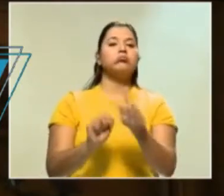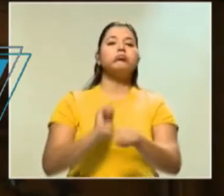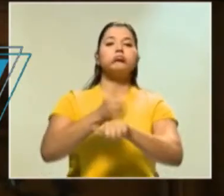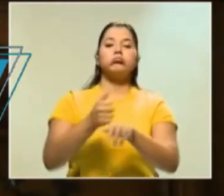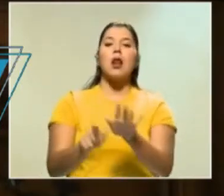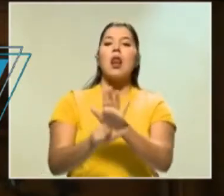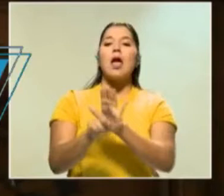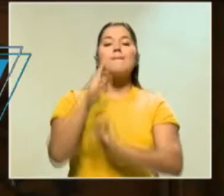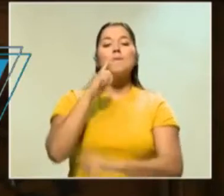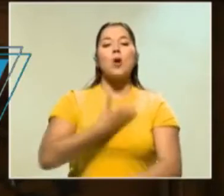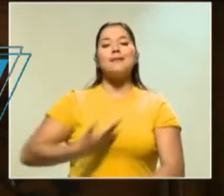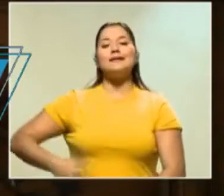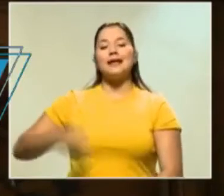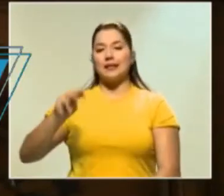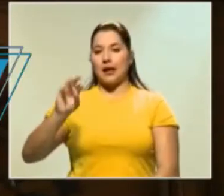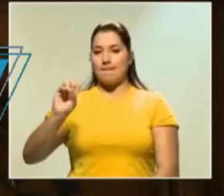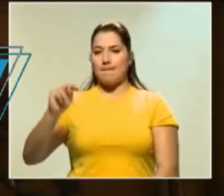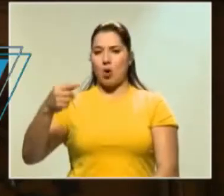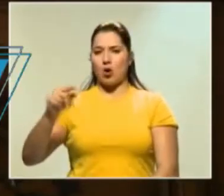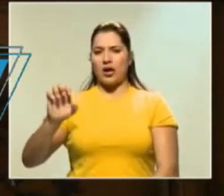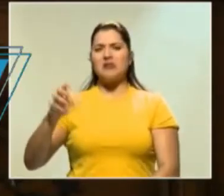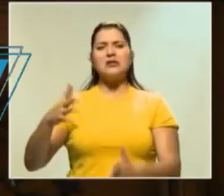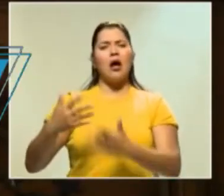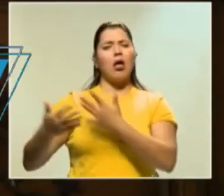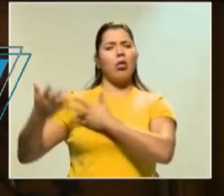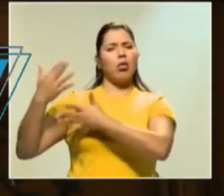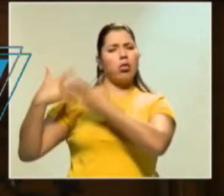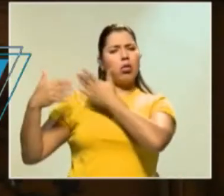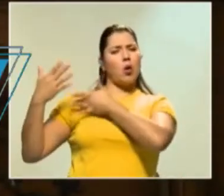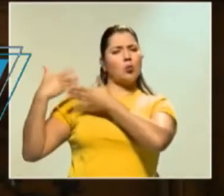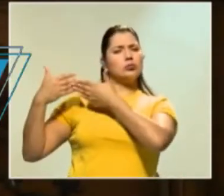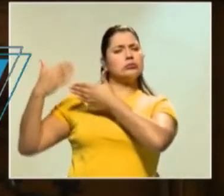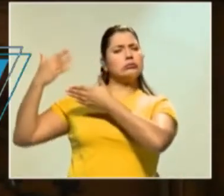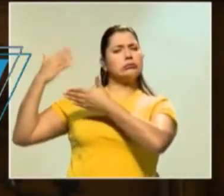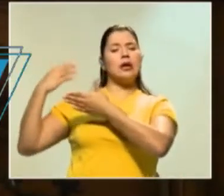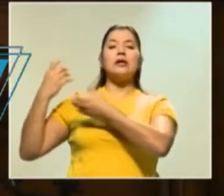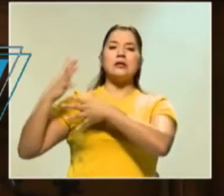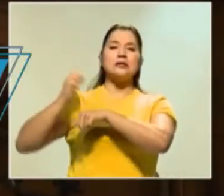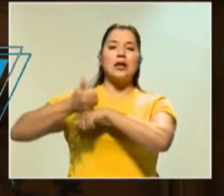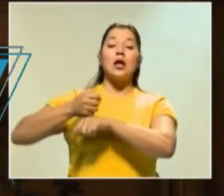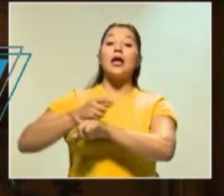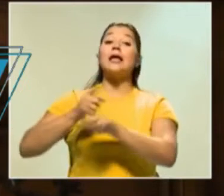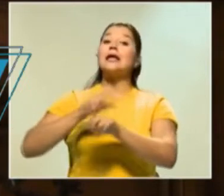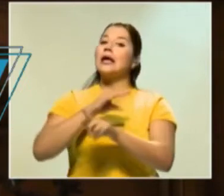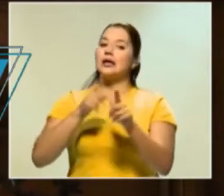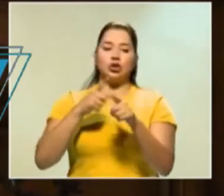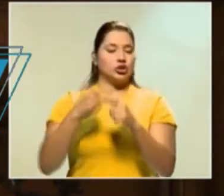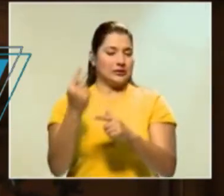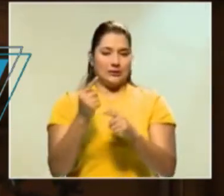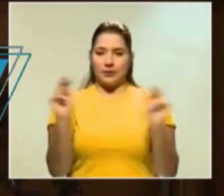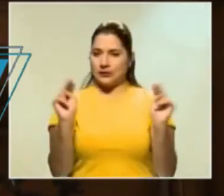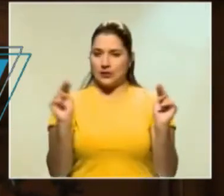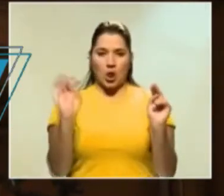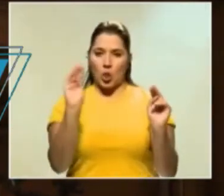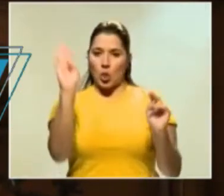presidente Monge desde hace ya décadas, pero no solo eso, sino que Costa Rica es un país de paz y